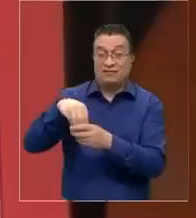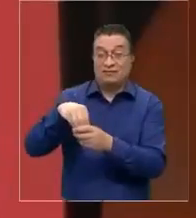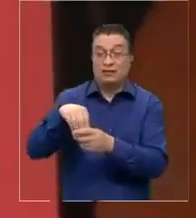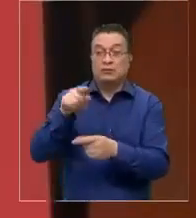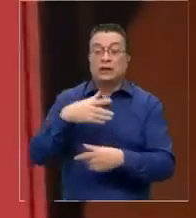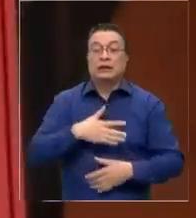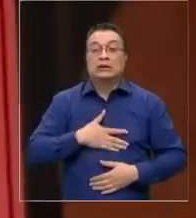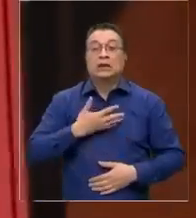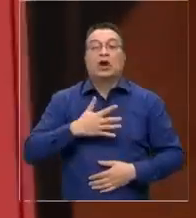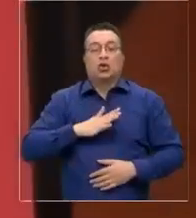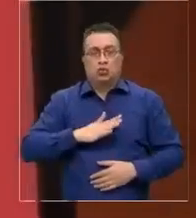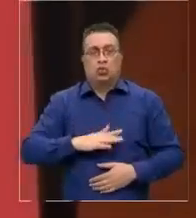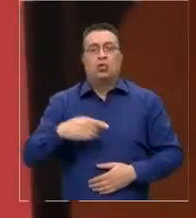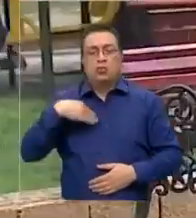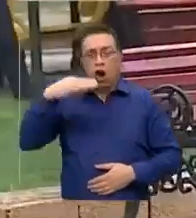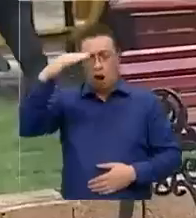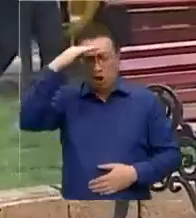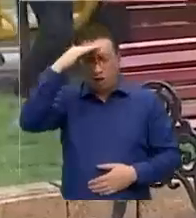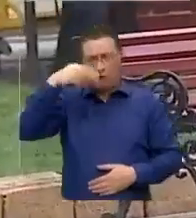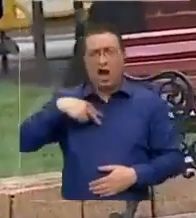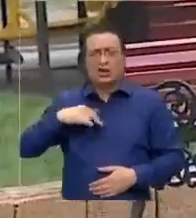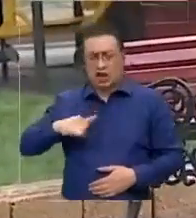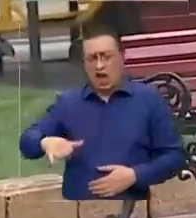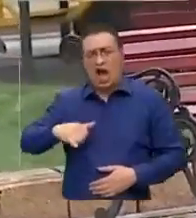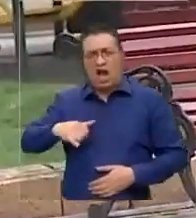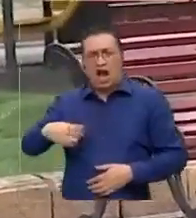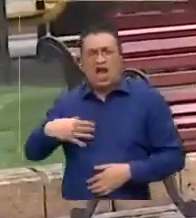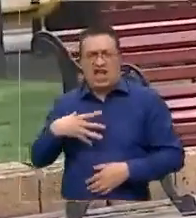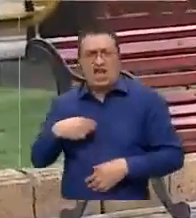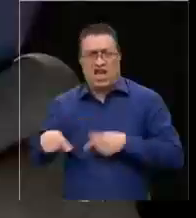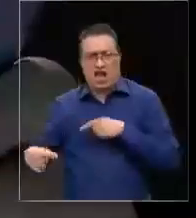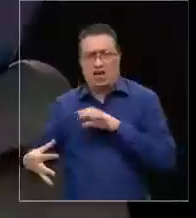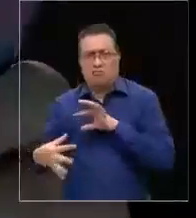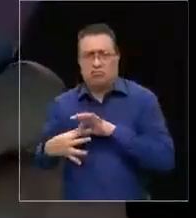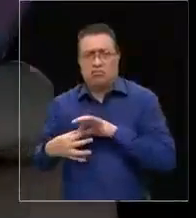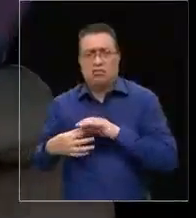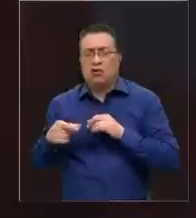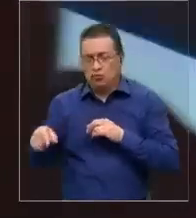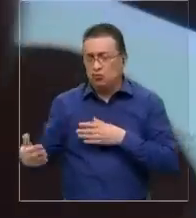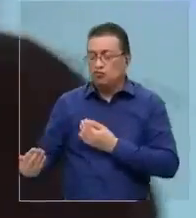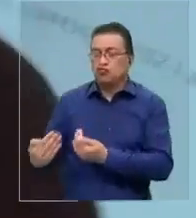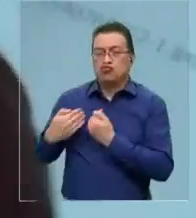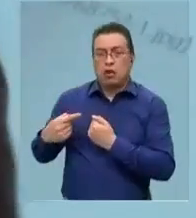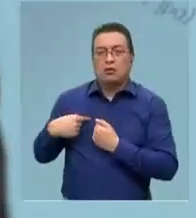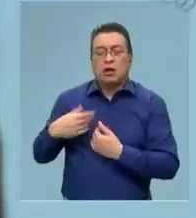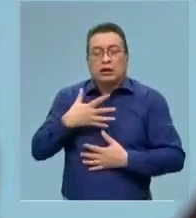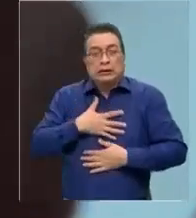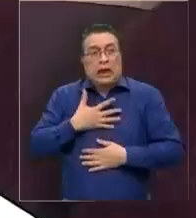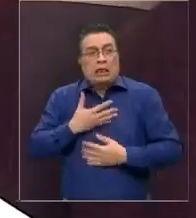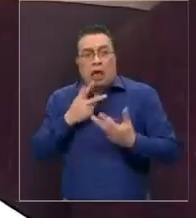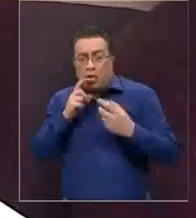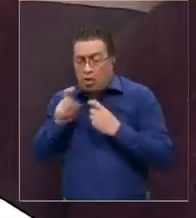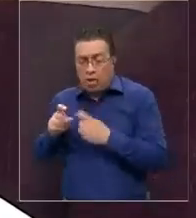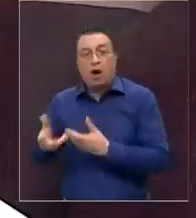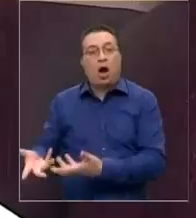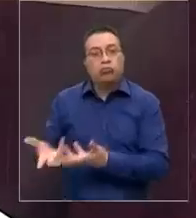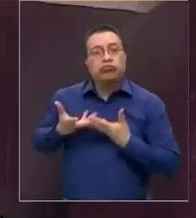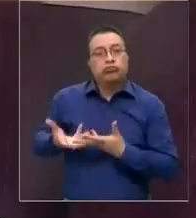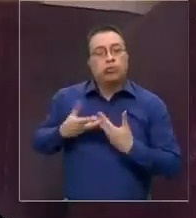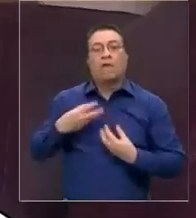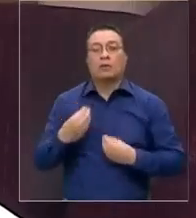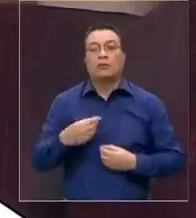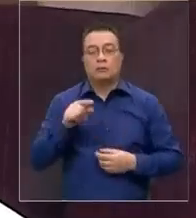sentir alivio por la confianza que mantiene con su hija, la que no dudó en acudir a él cuando se sintió agredida. Episodios